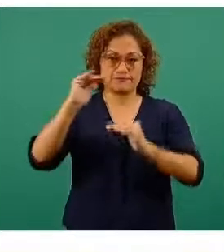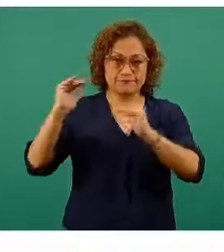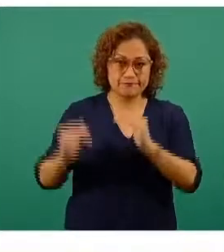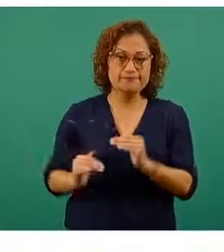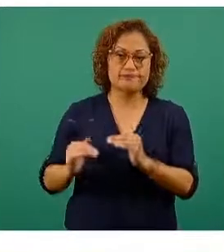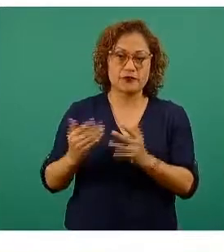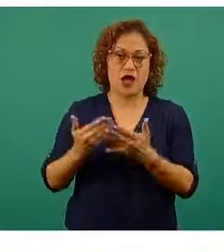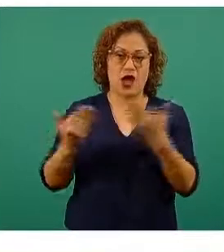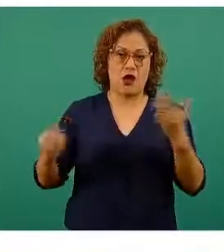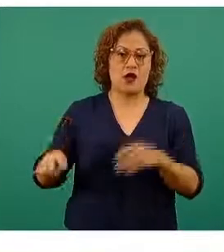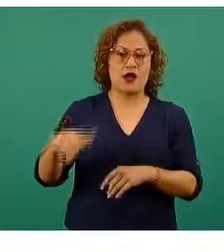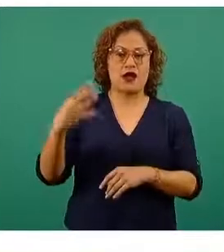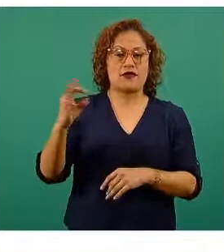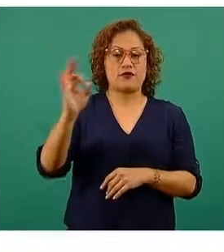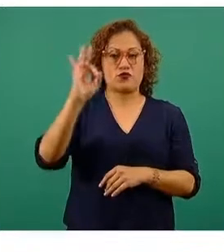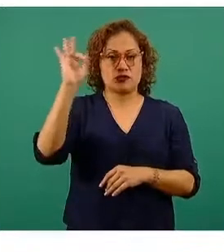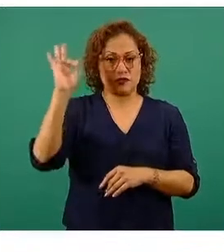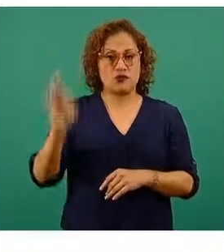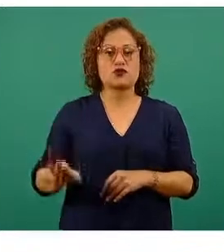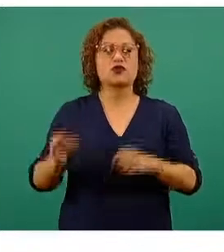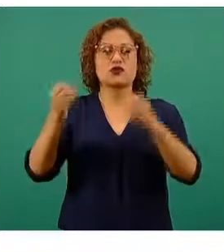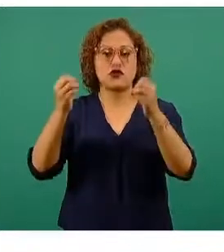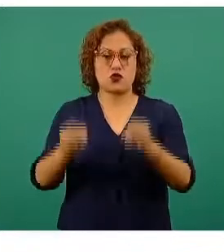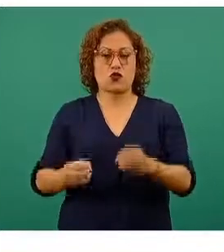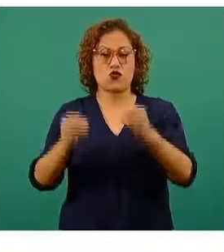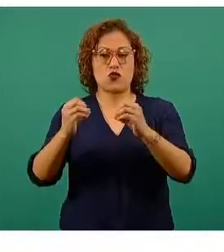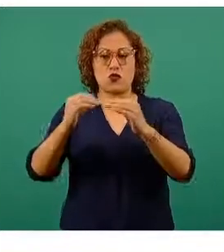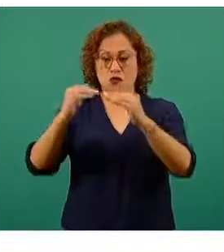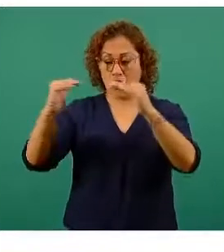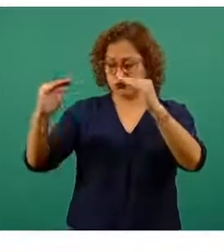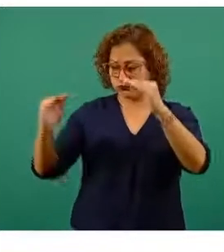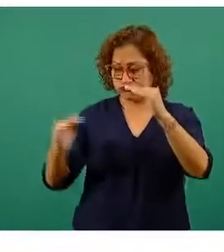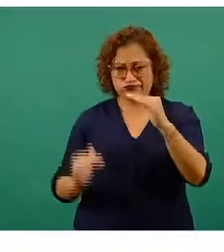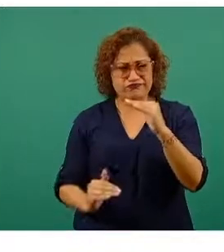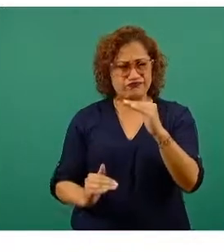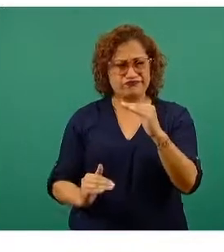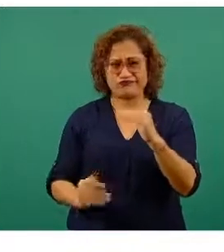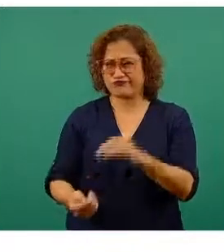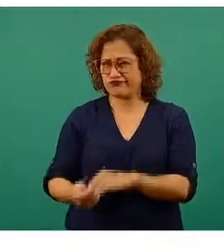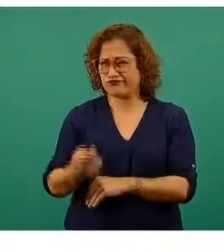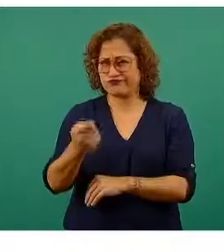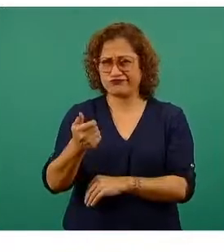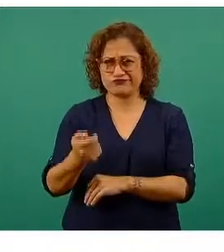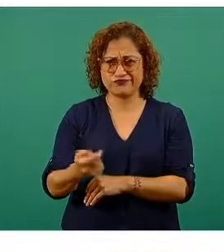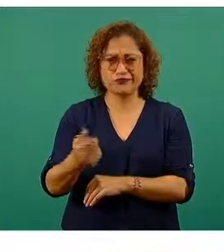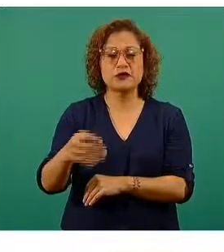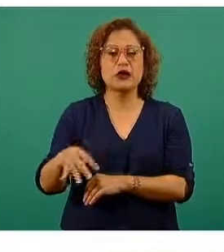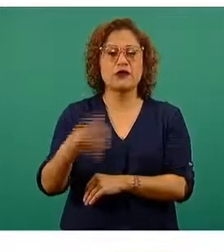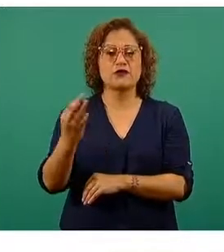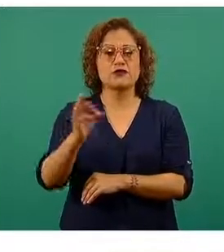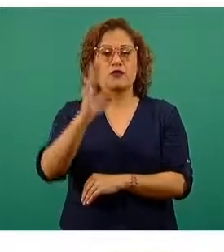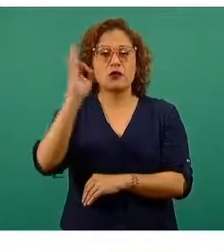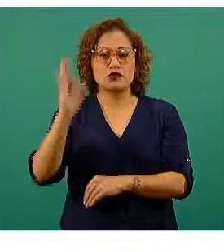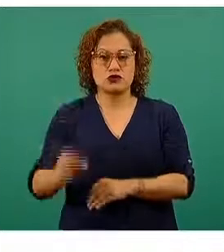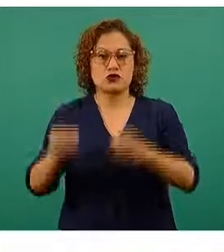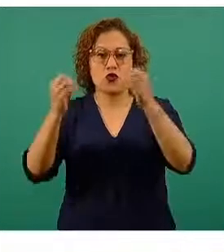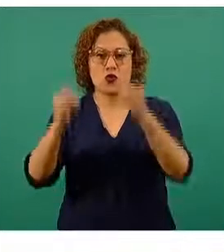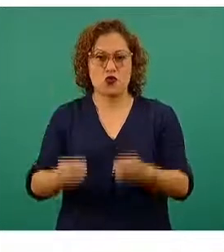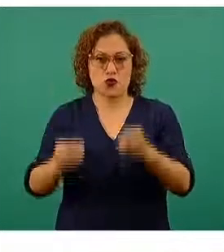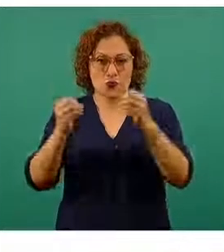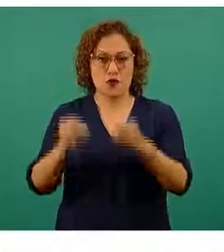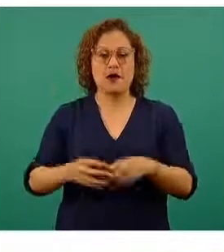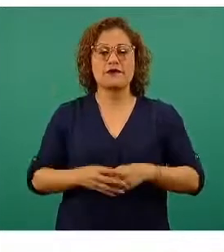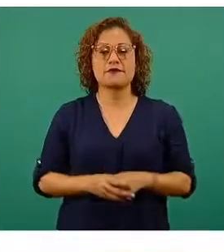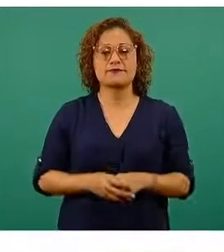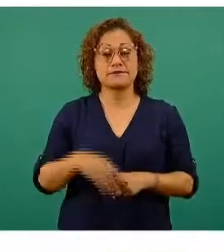en 14%, que es la ocupación ahora sí que más baja para este tipo de camas, y podemos verlo también reflejado en